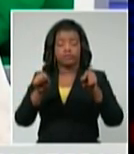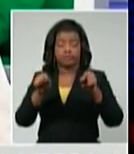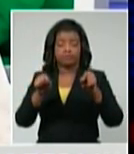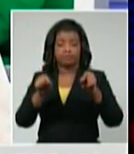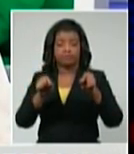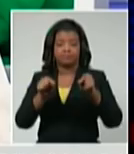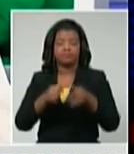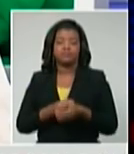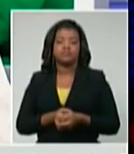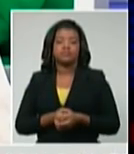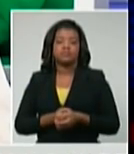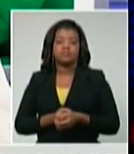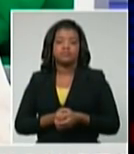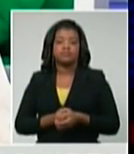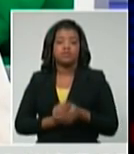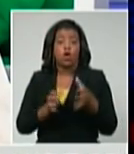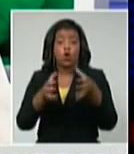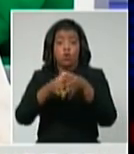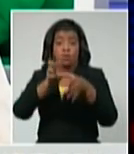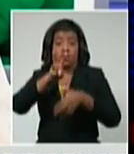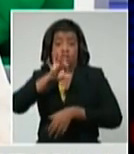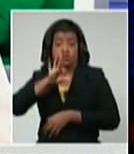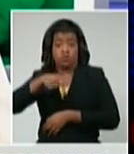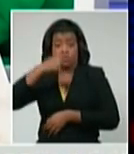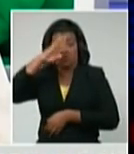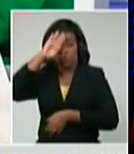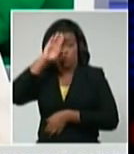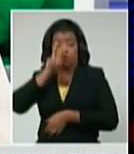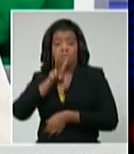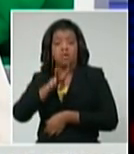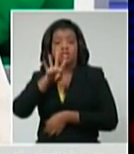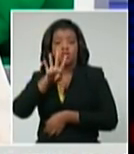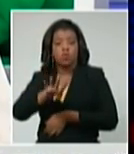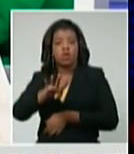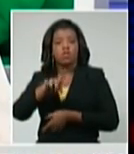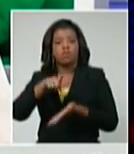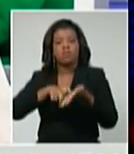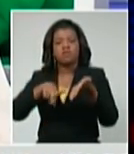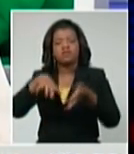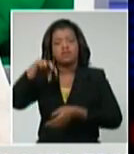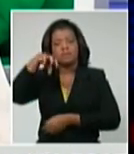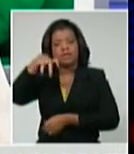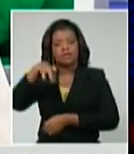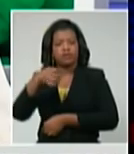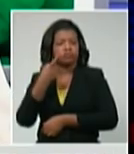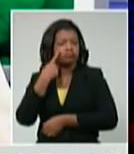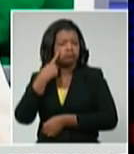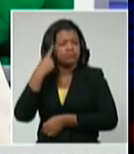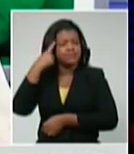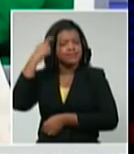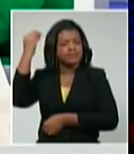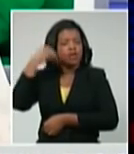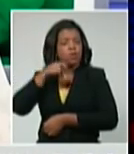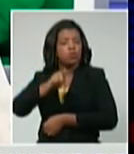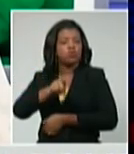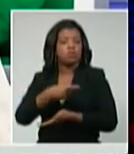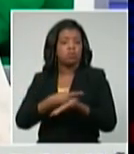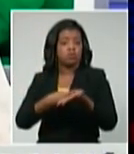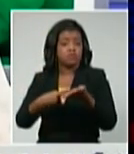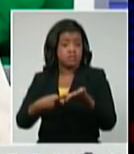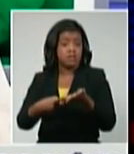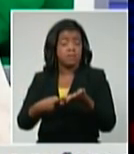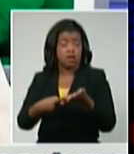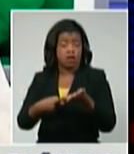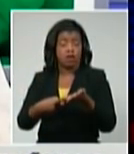24 de los 38 en la provincia de Pinar del Río, que como conocemos en los últimos días, en las últimas semanas, ha